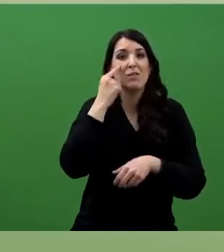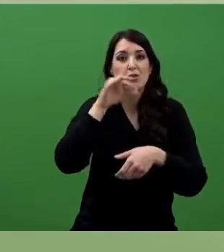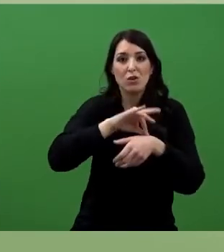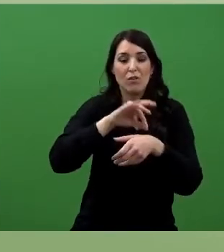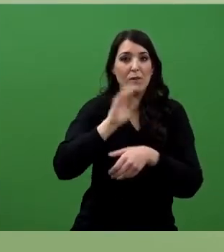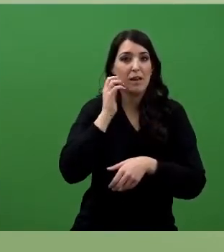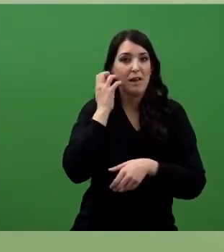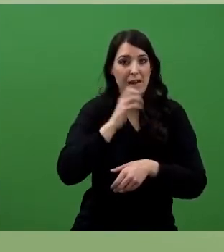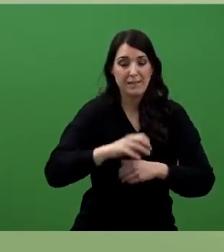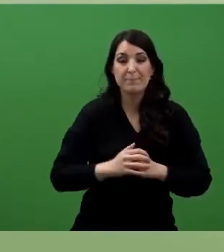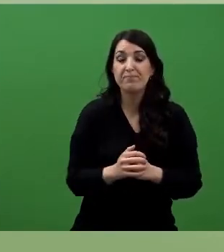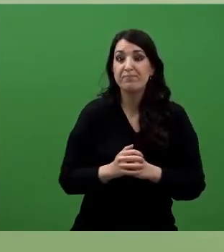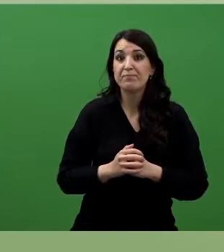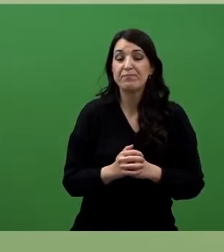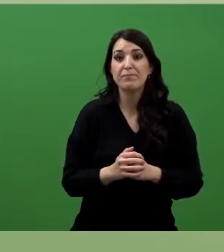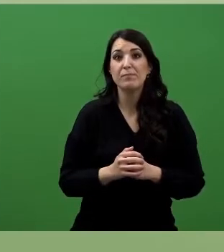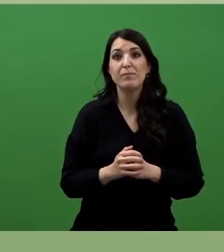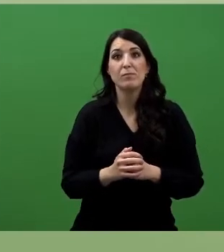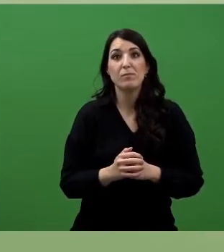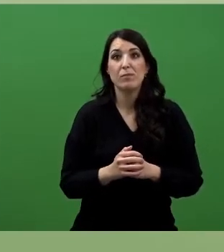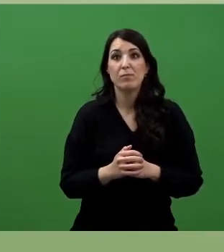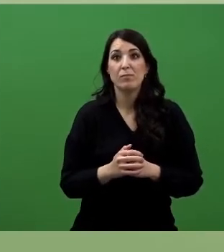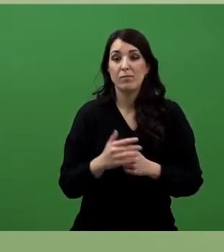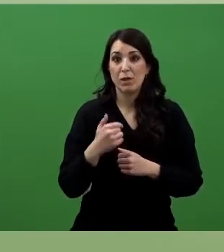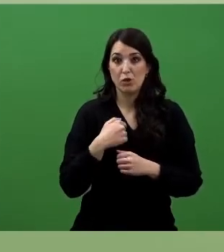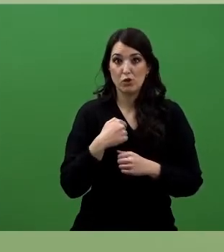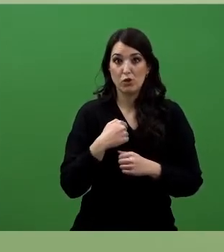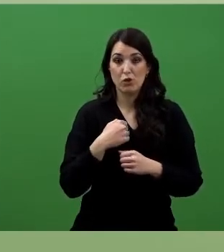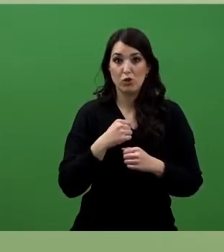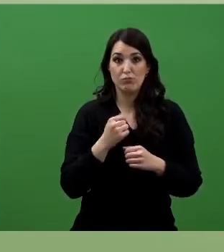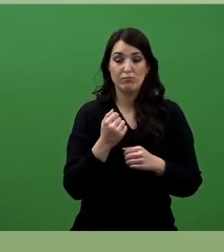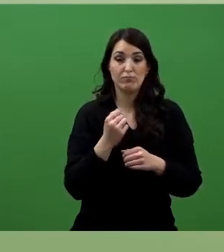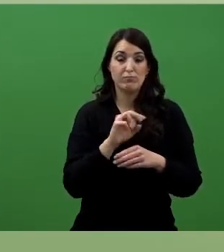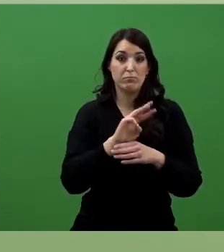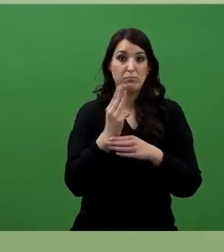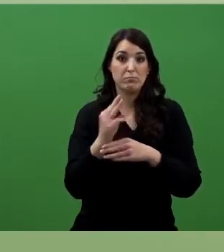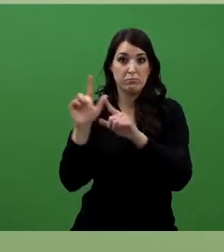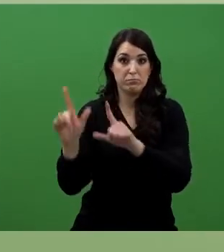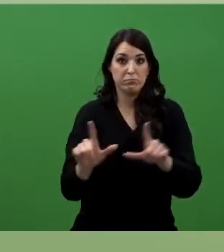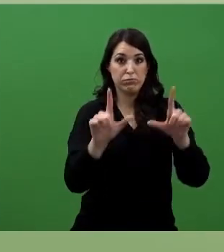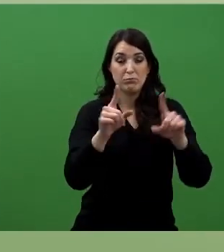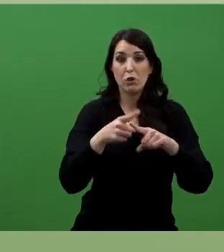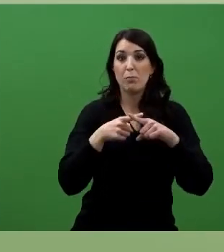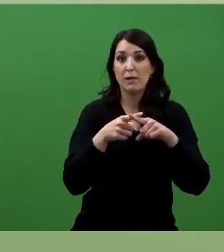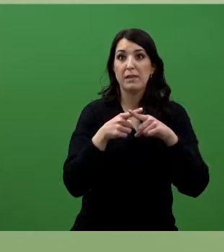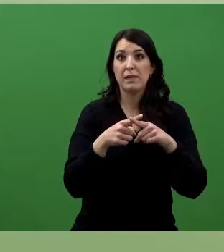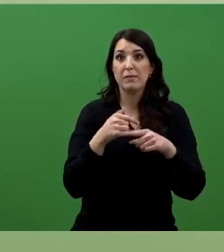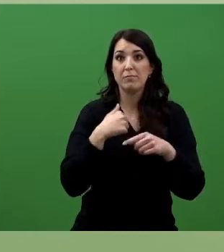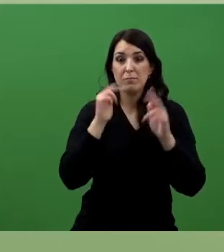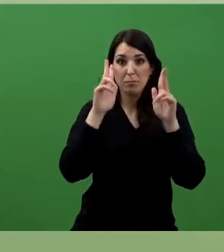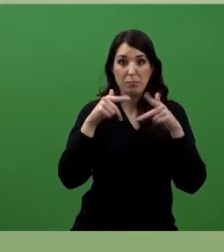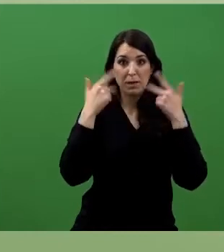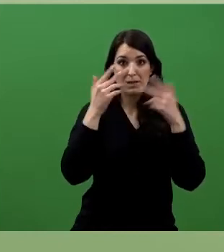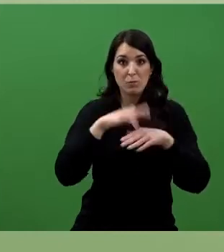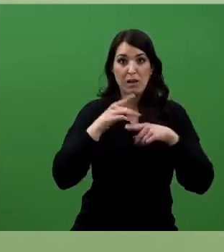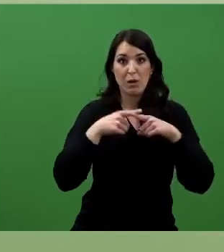enfermedades raras. Sin más, compartiré la presentación. No tengo permiso para